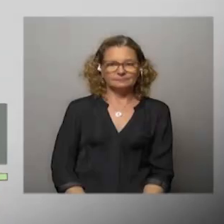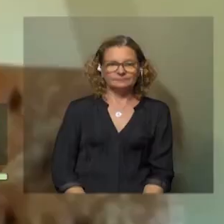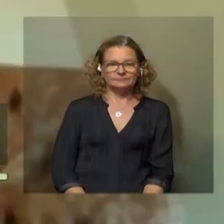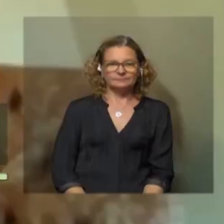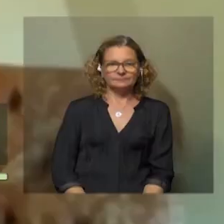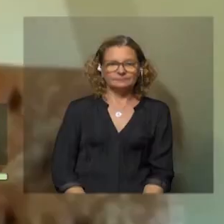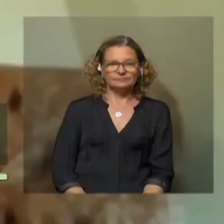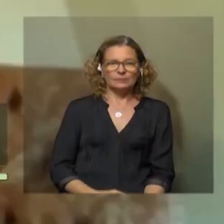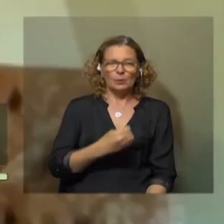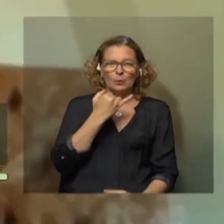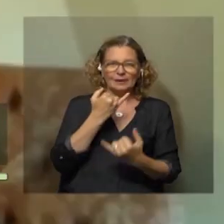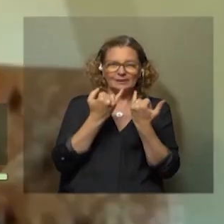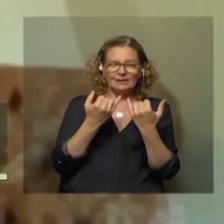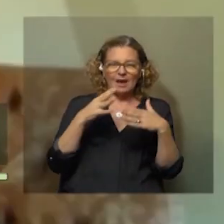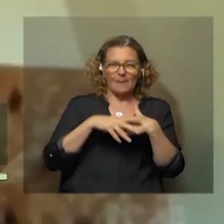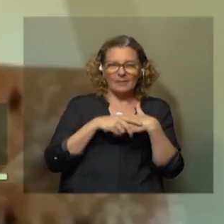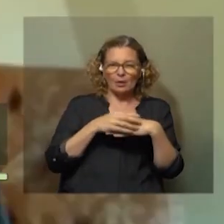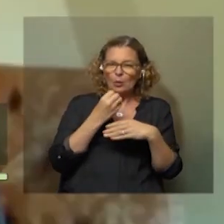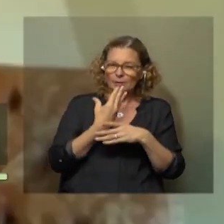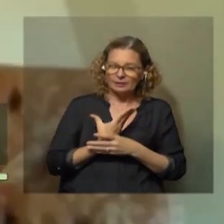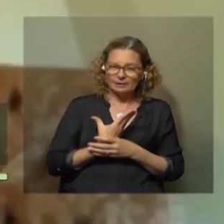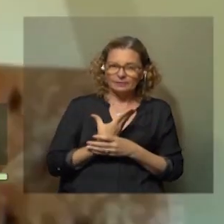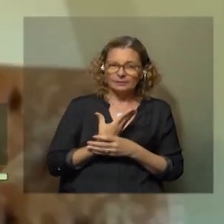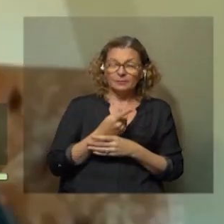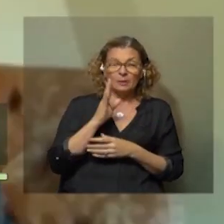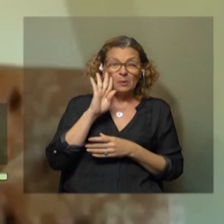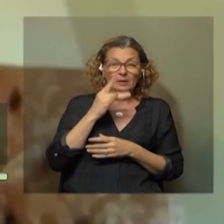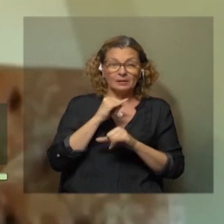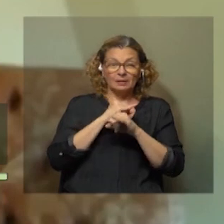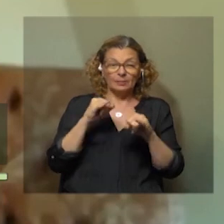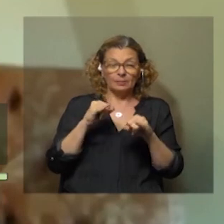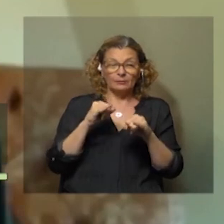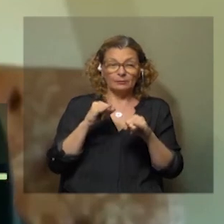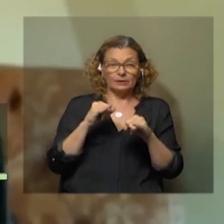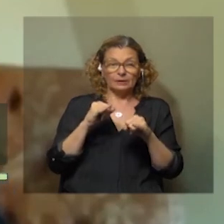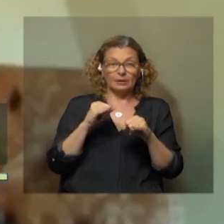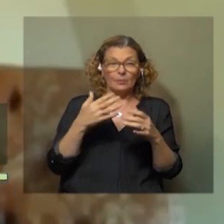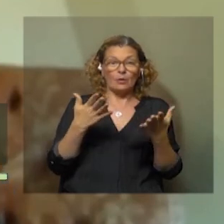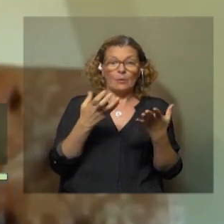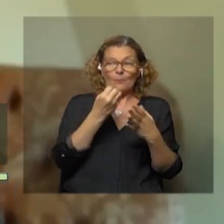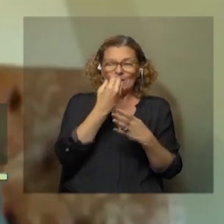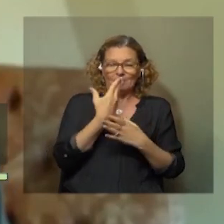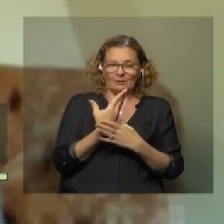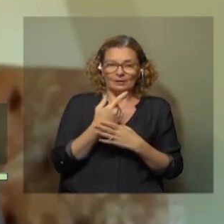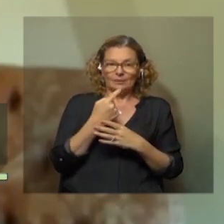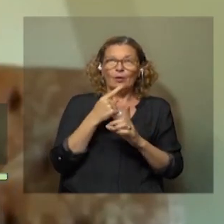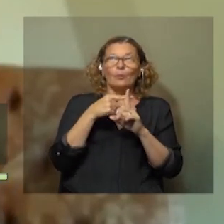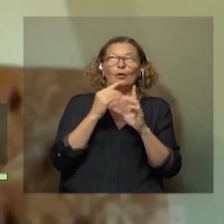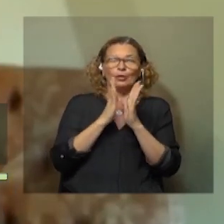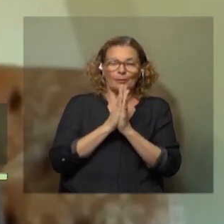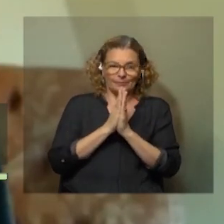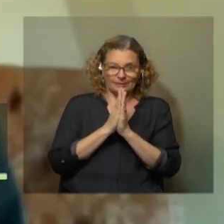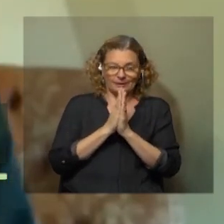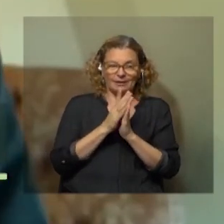Buen día amigos cómo les va bueno parece que por fin está llegando una Primavera como Dios manda No